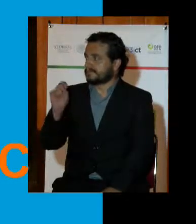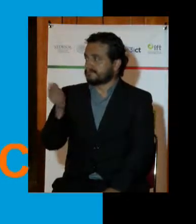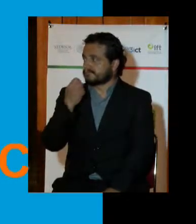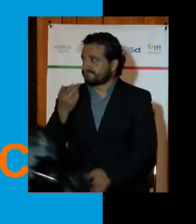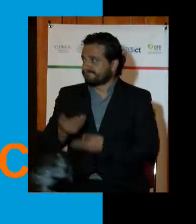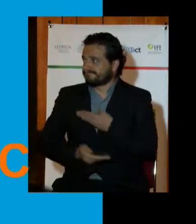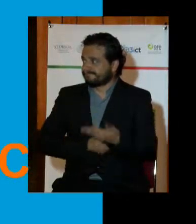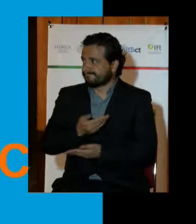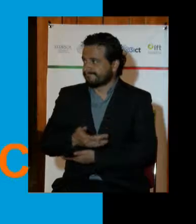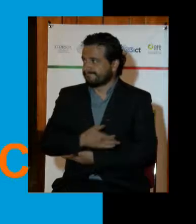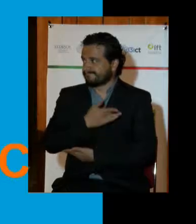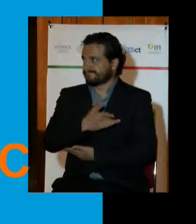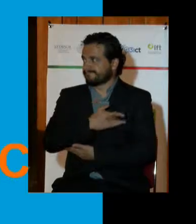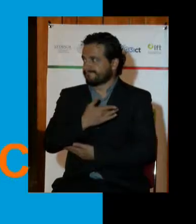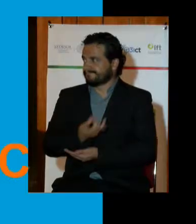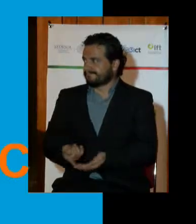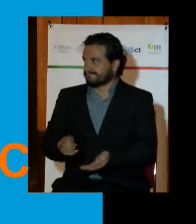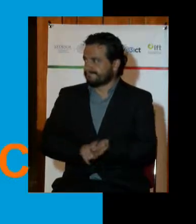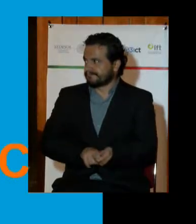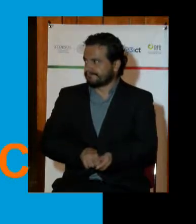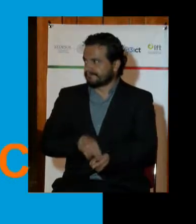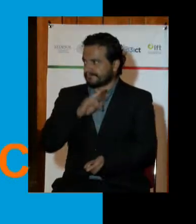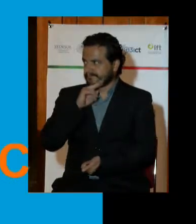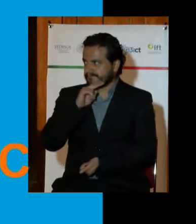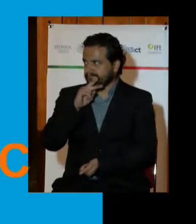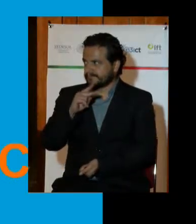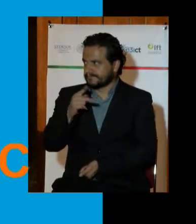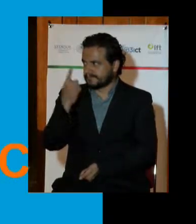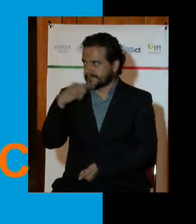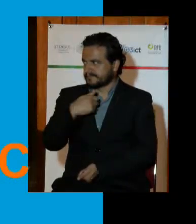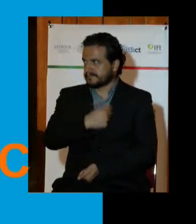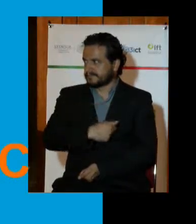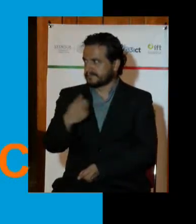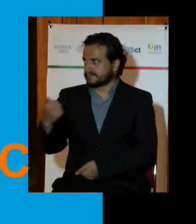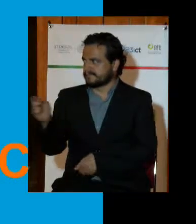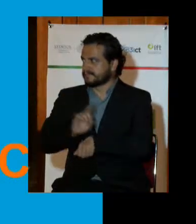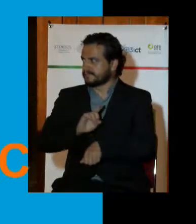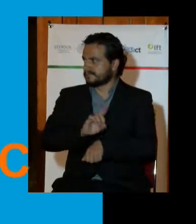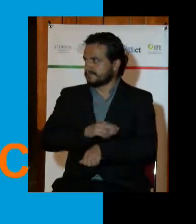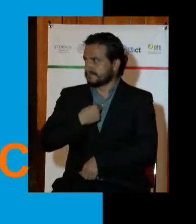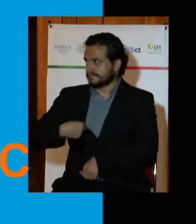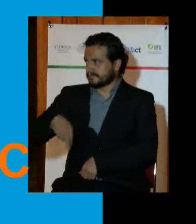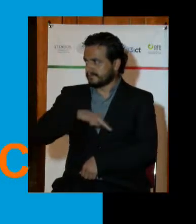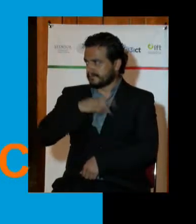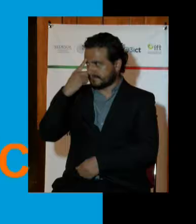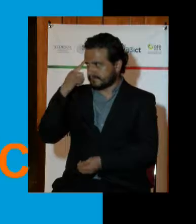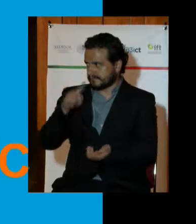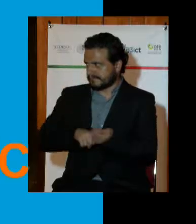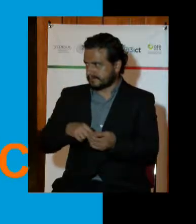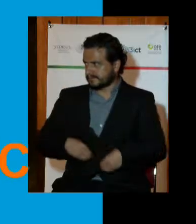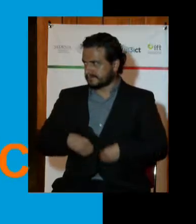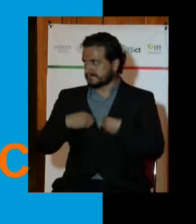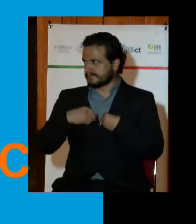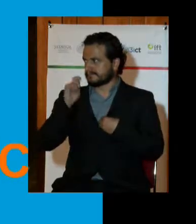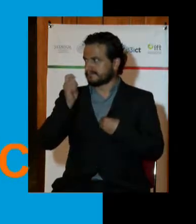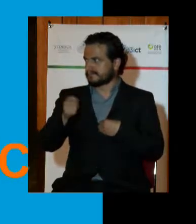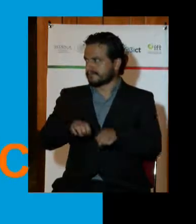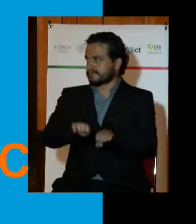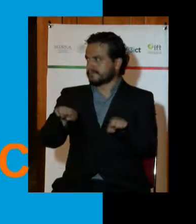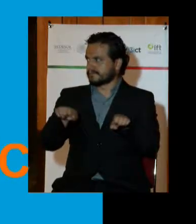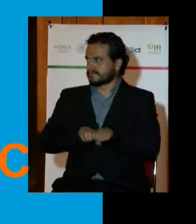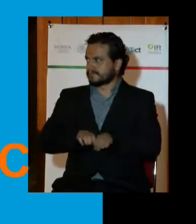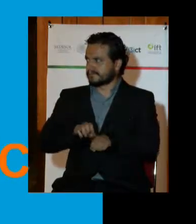y se está expandiendo el conocimiento. Ahora el conocimiento es mejor que antes. Nosotros creemos que los derechos tienen